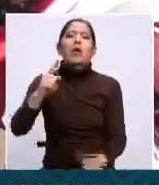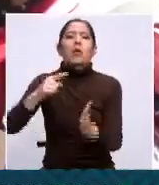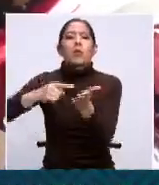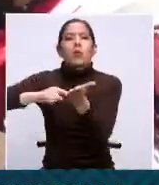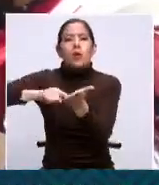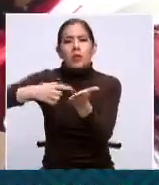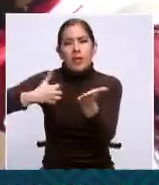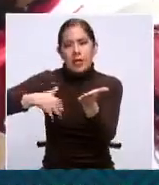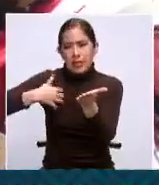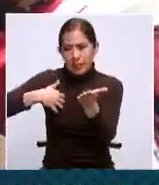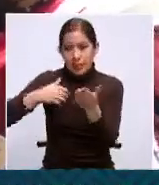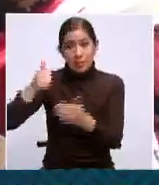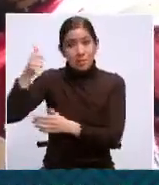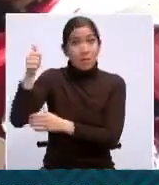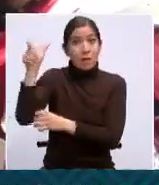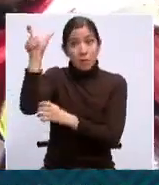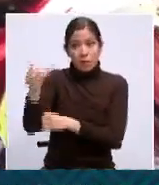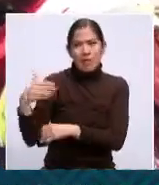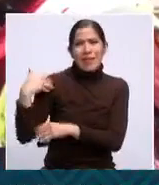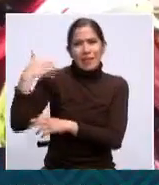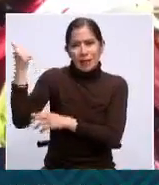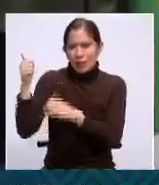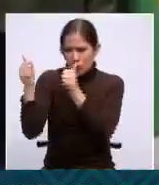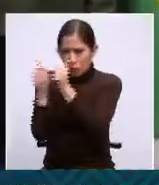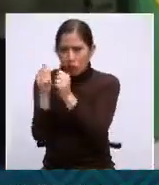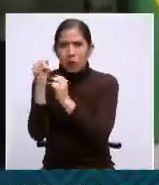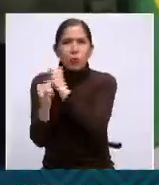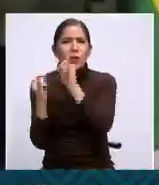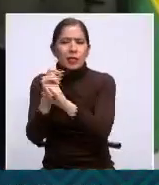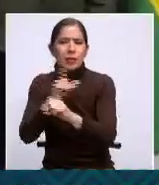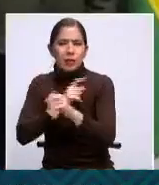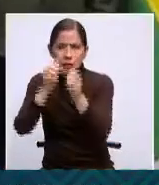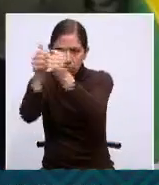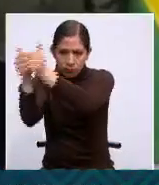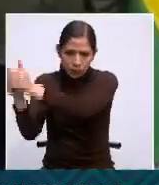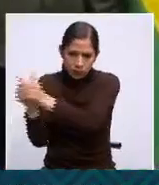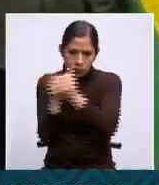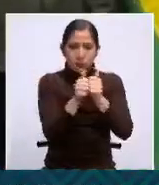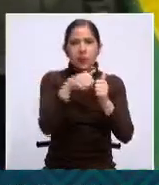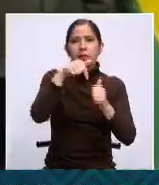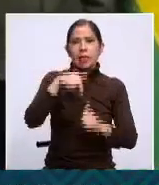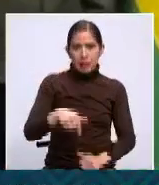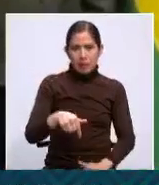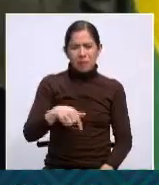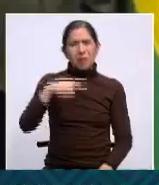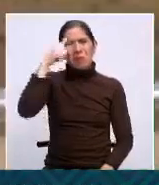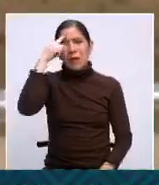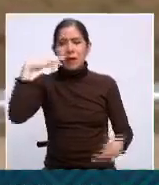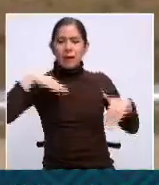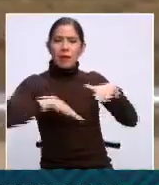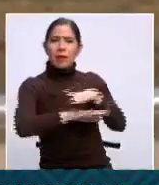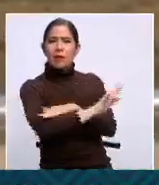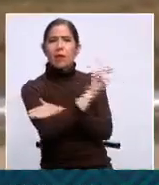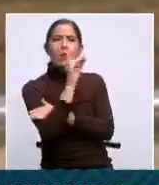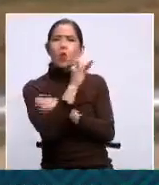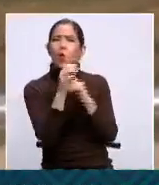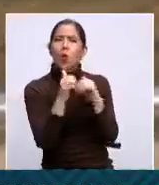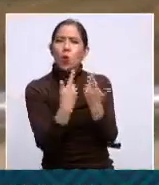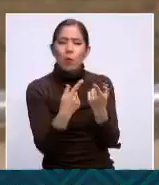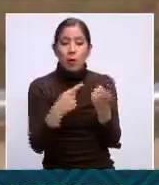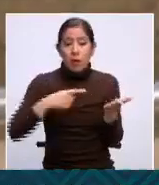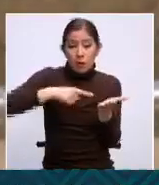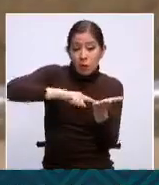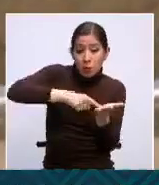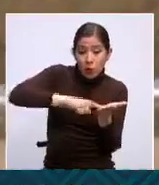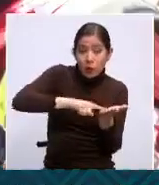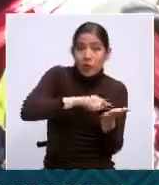con personal de Interpol, conduce a este ciudadano a nuestro país. La ruta para poderlo internar o retornar a nuestro país corresponde a Buenos Aires,